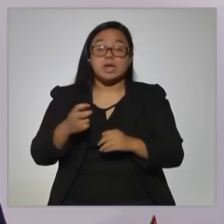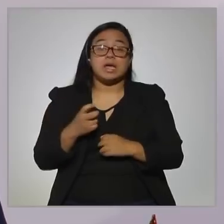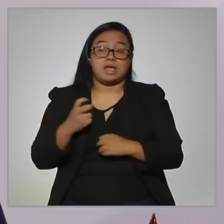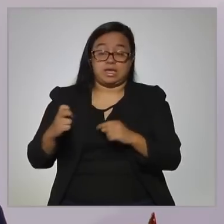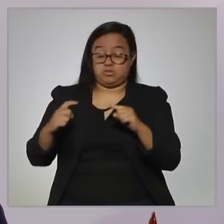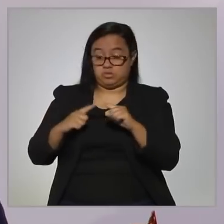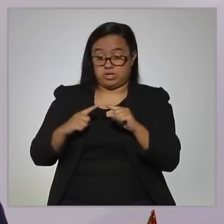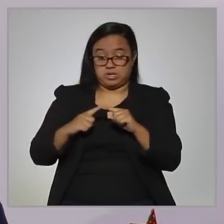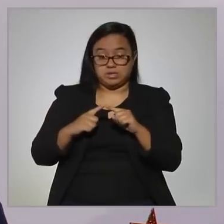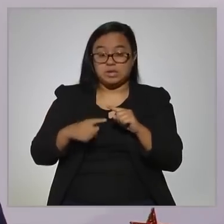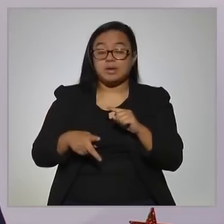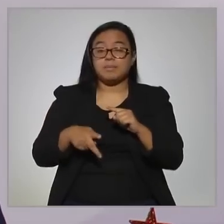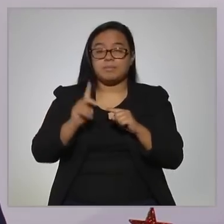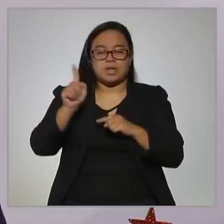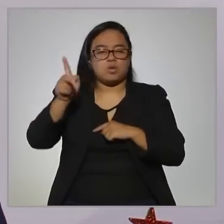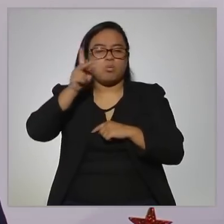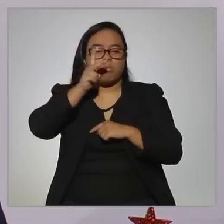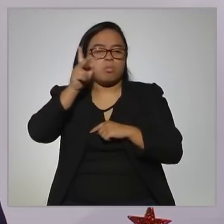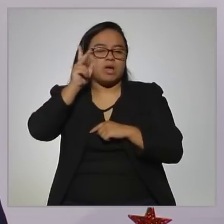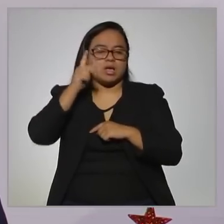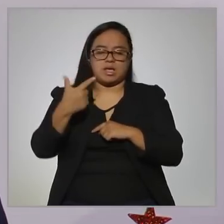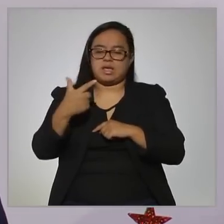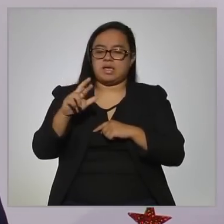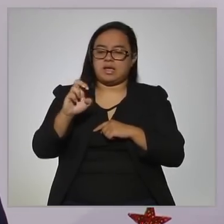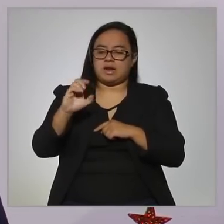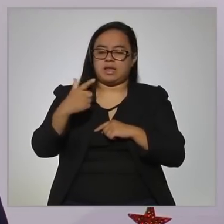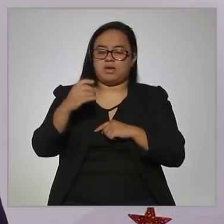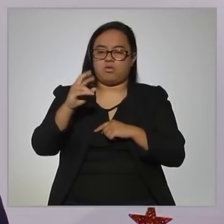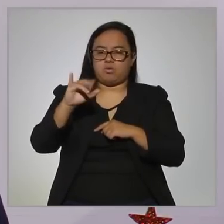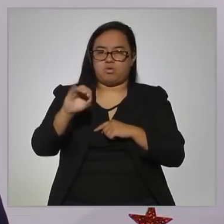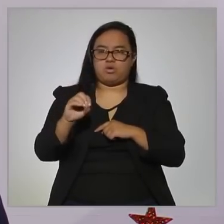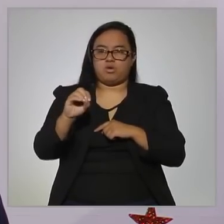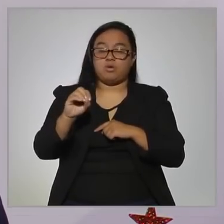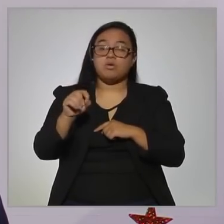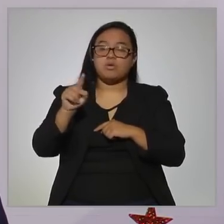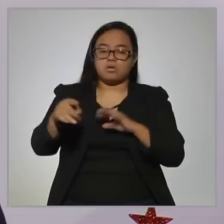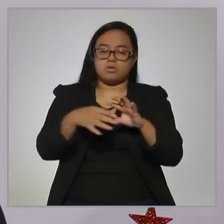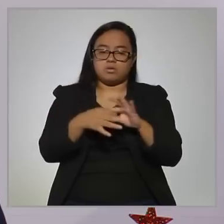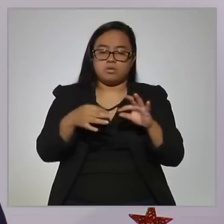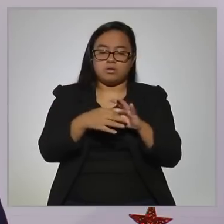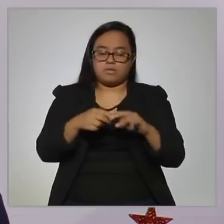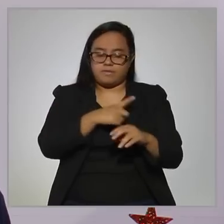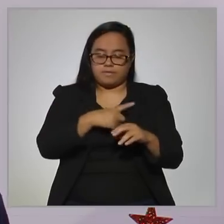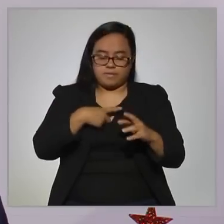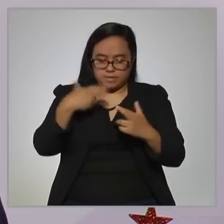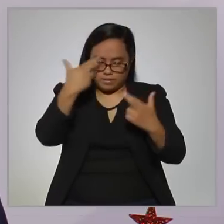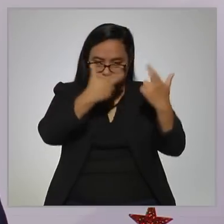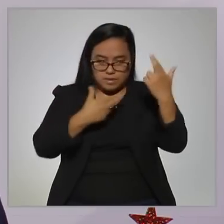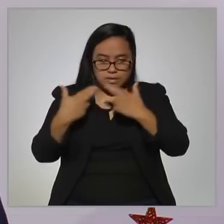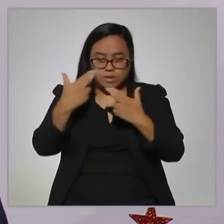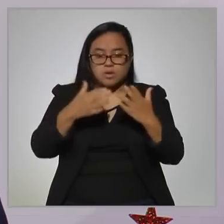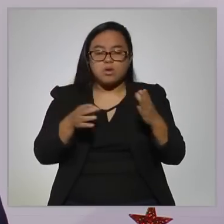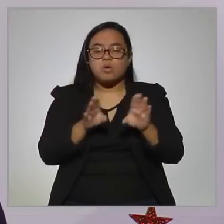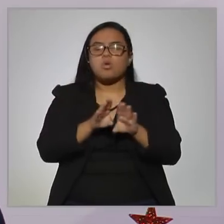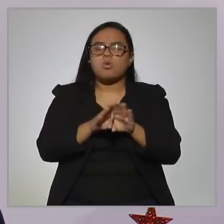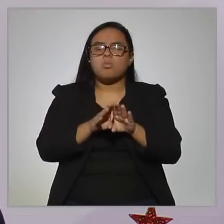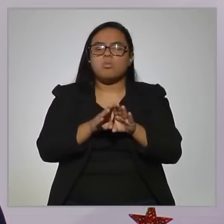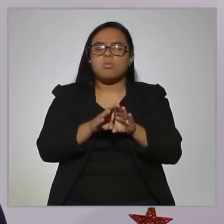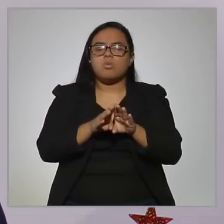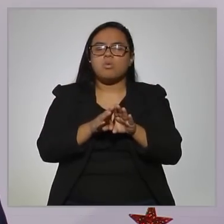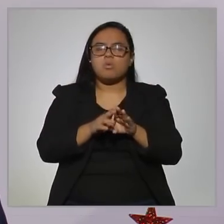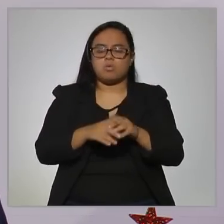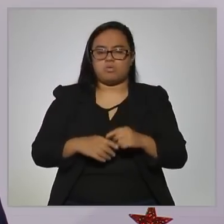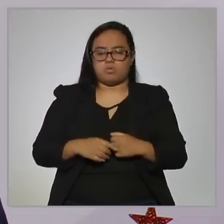Iglesia, pero sobre todo por el Papa, Gregorio XIII, es el que de alguna manera dice, hay que revisarlo. A través de una bula. Sí, claro,